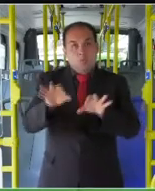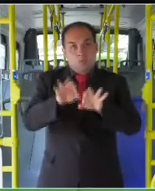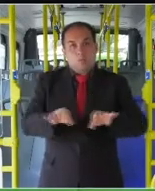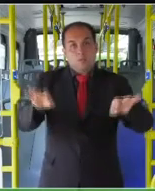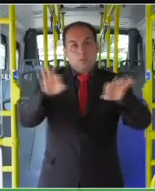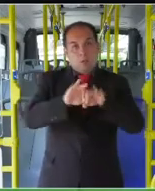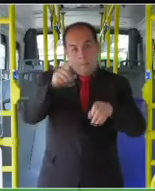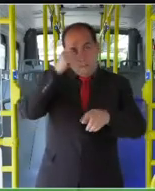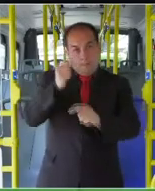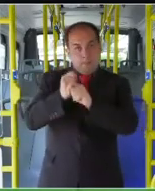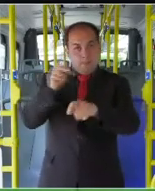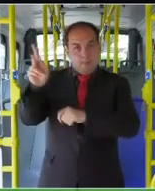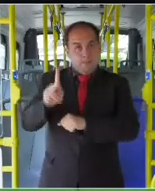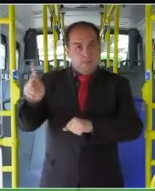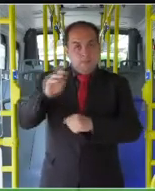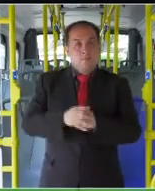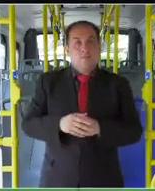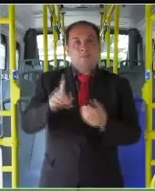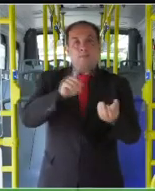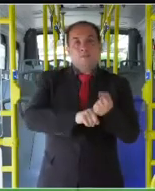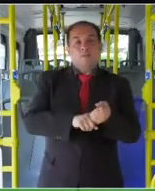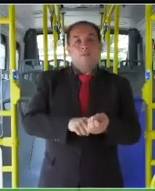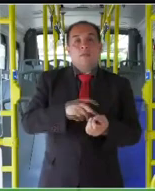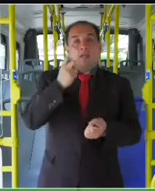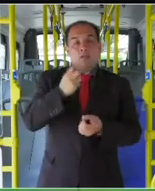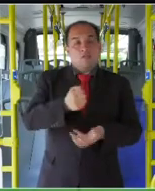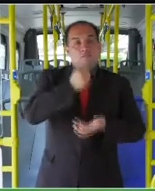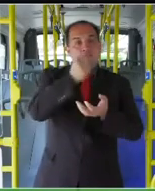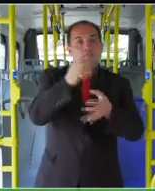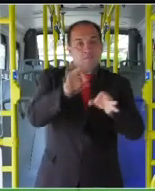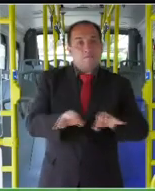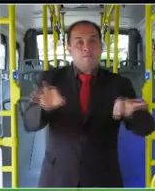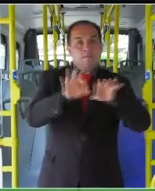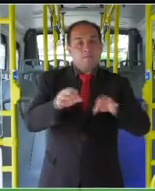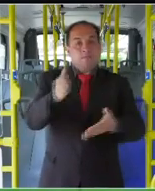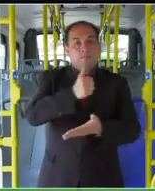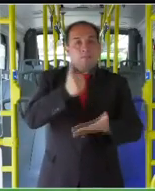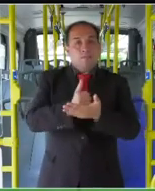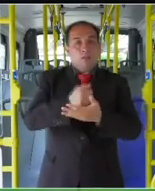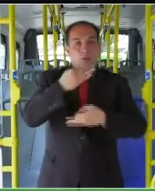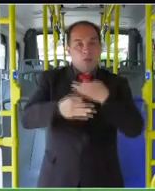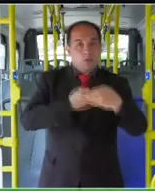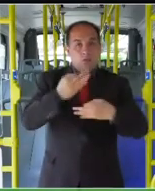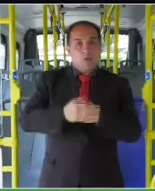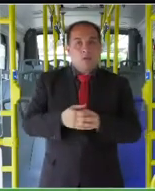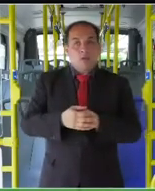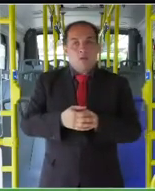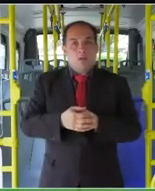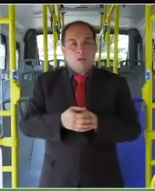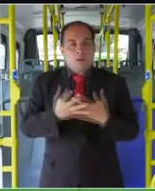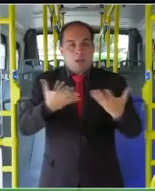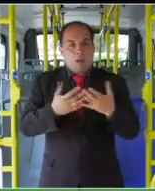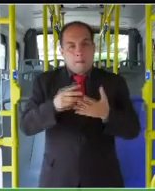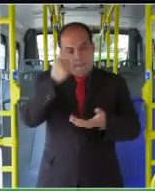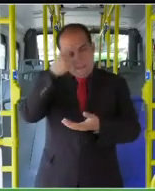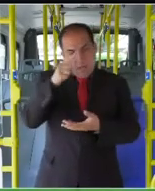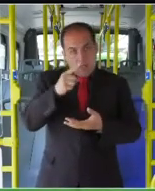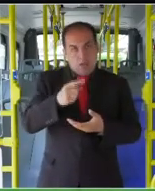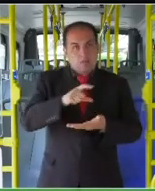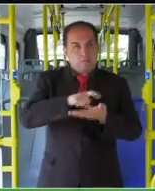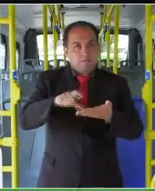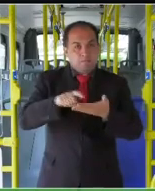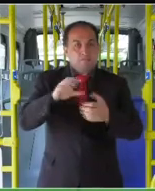del transporte público. Así que es una gran inversión de la ciudad, todo lo que se apueste por el transporte público de la